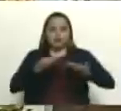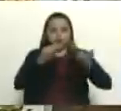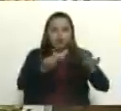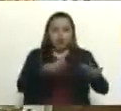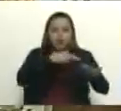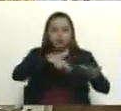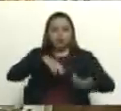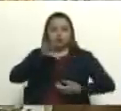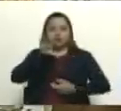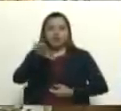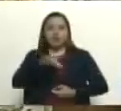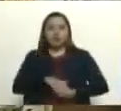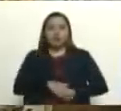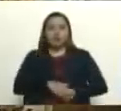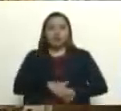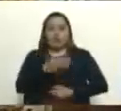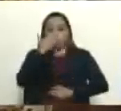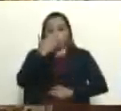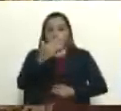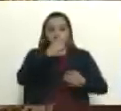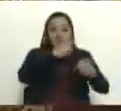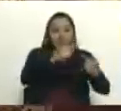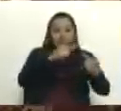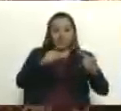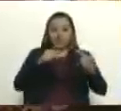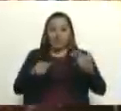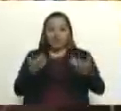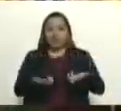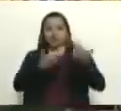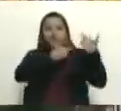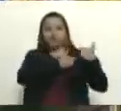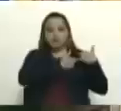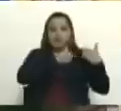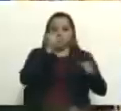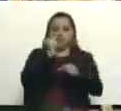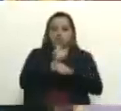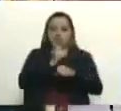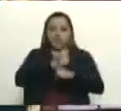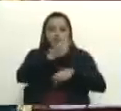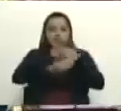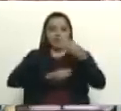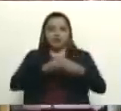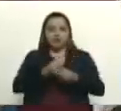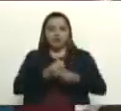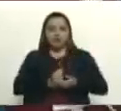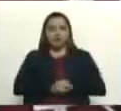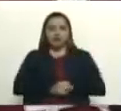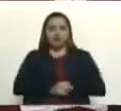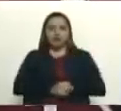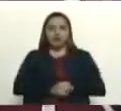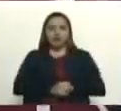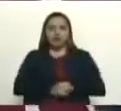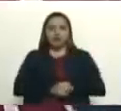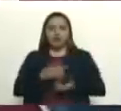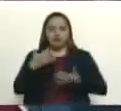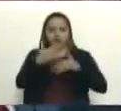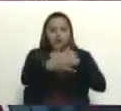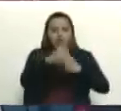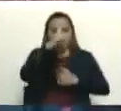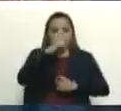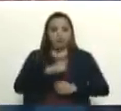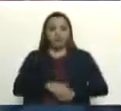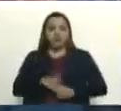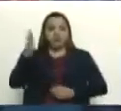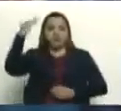nuestro país al frente de las distintas responsabilidades que desempeñó a lo largo de estos años. Tibisay Lucena